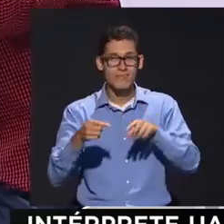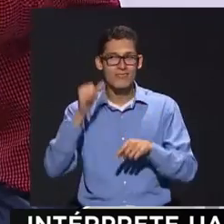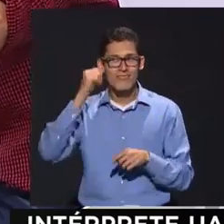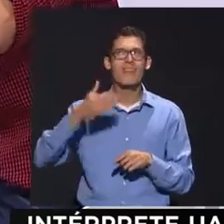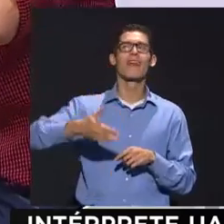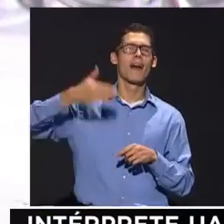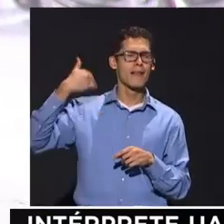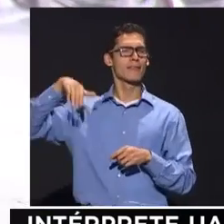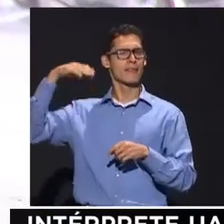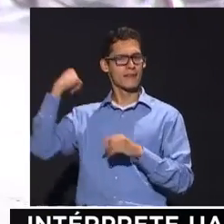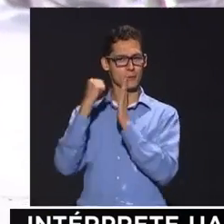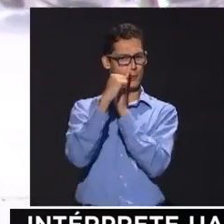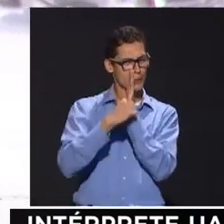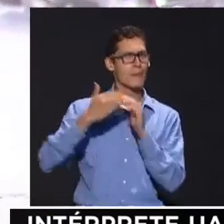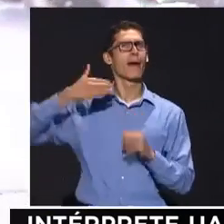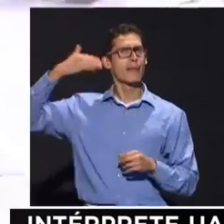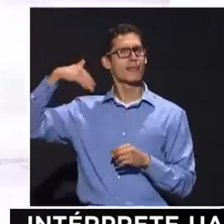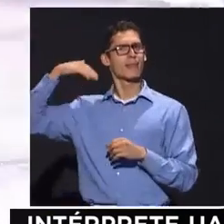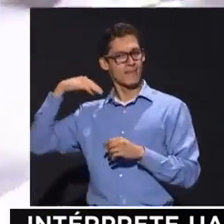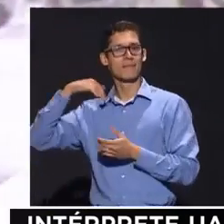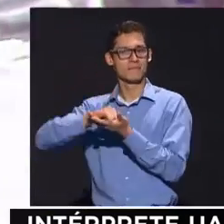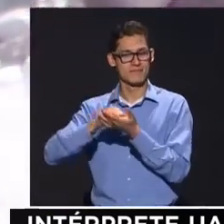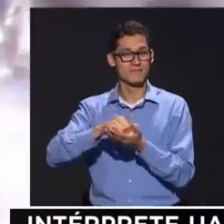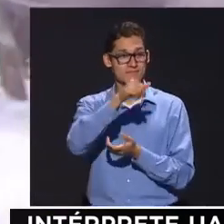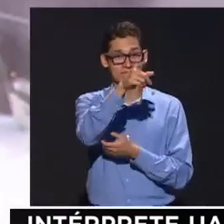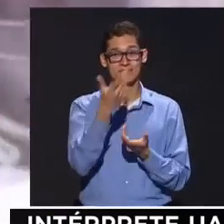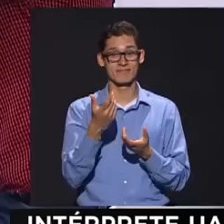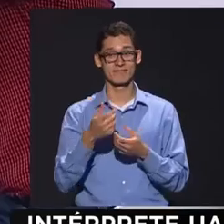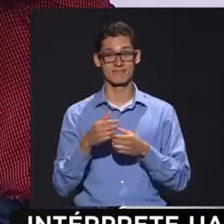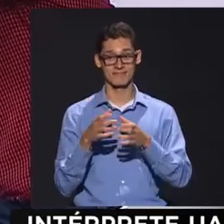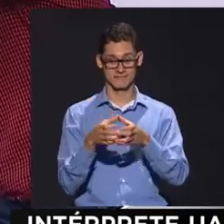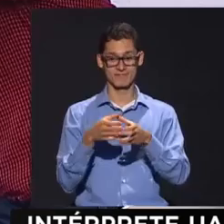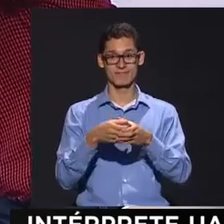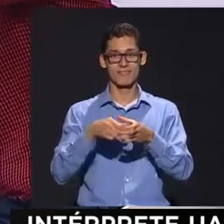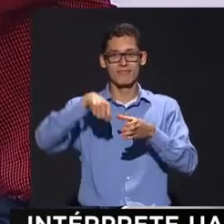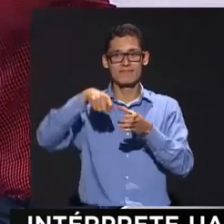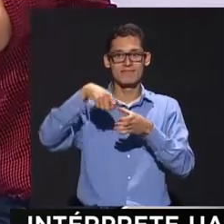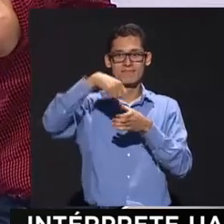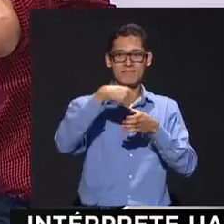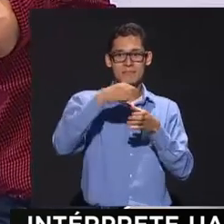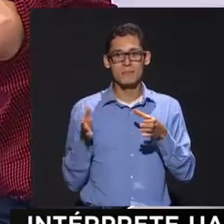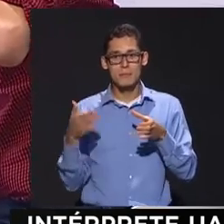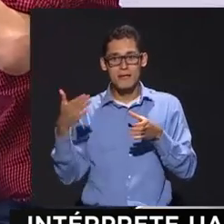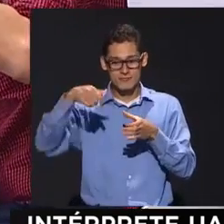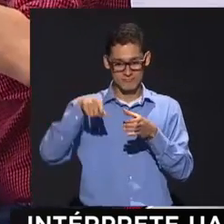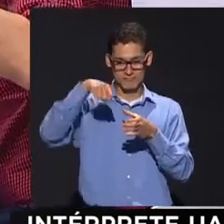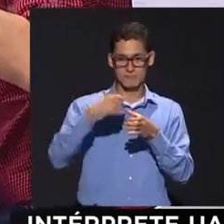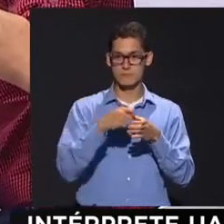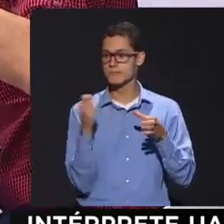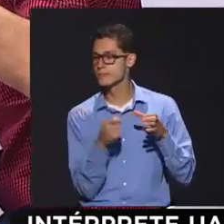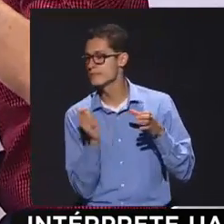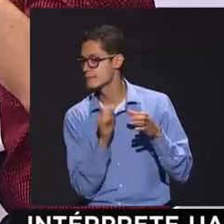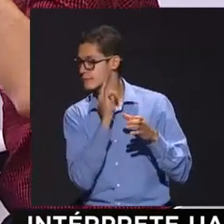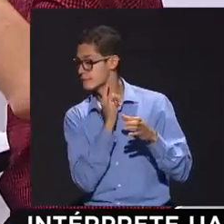iniciales que tuvimos una lata por ejemplo como esta que es una lata de atún cualquier cosa que me produzca un sonido